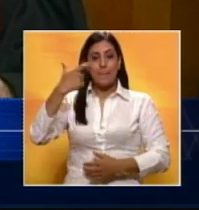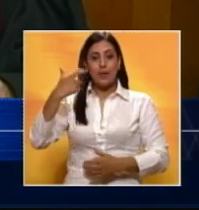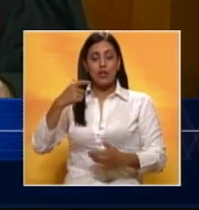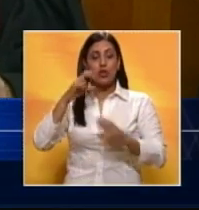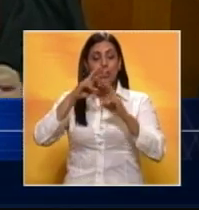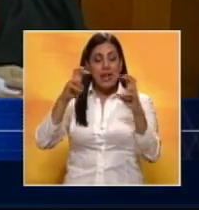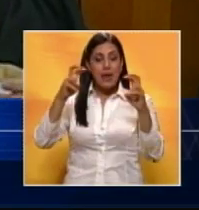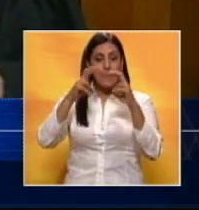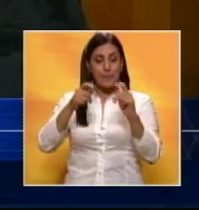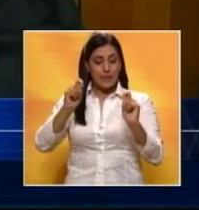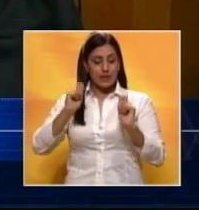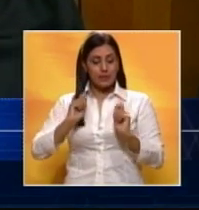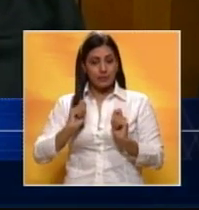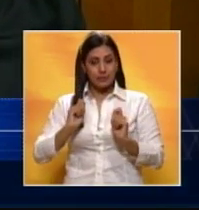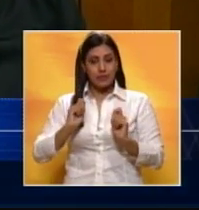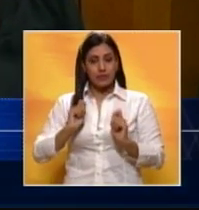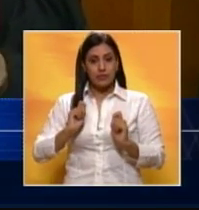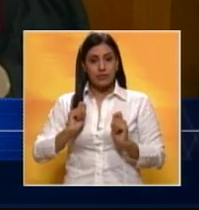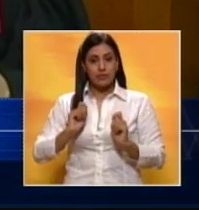que, investidos